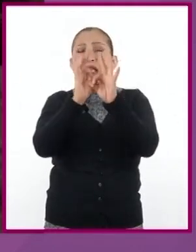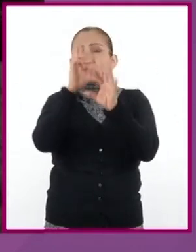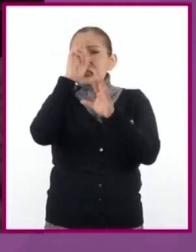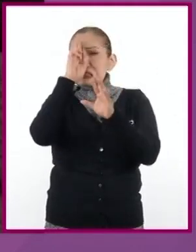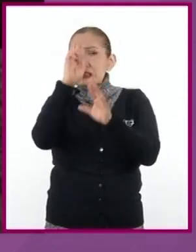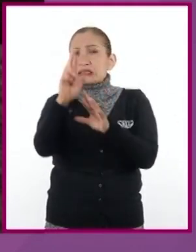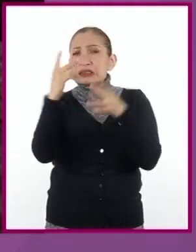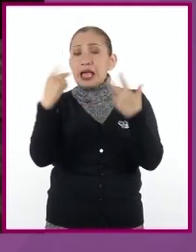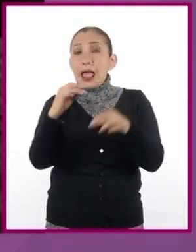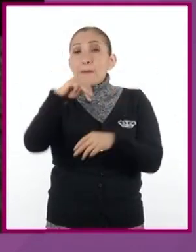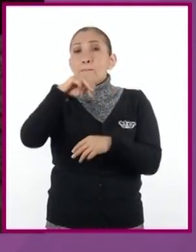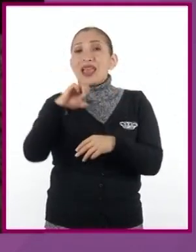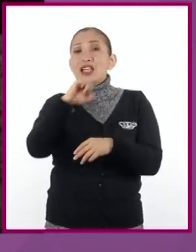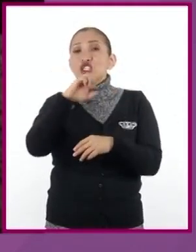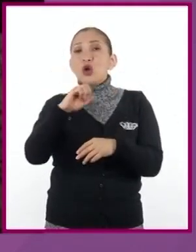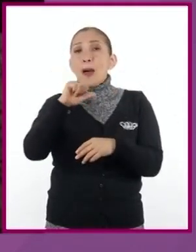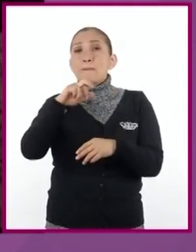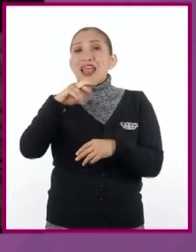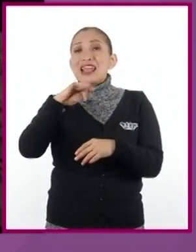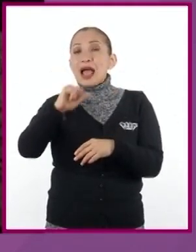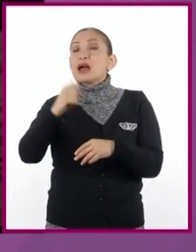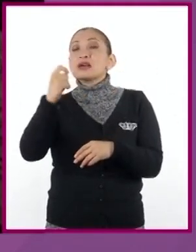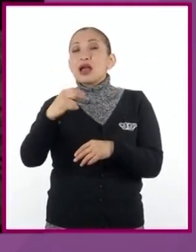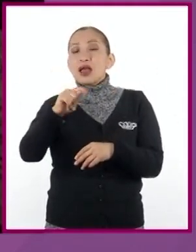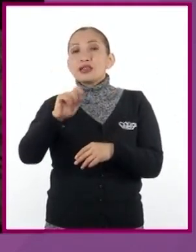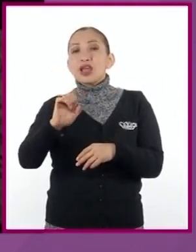antigua Mesoamérica, Teotihuacán.